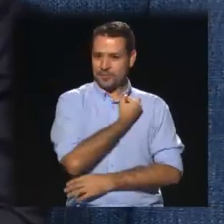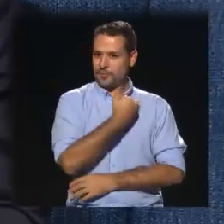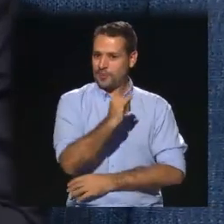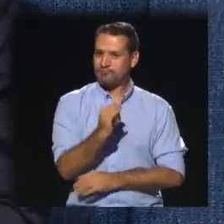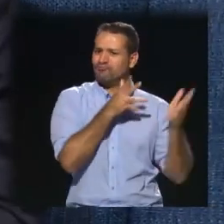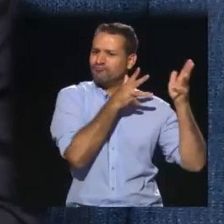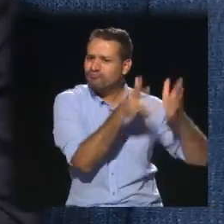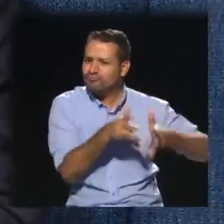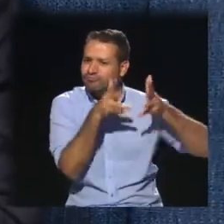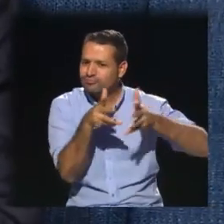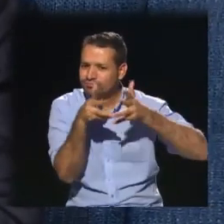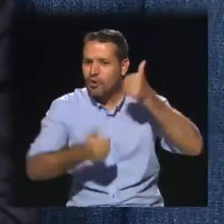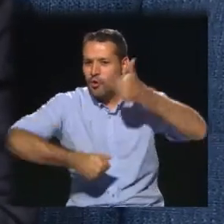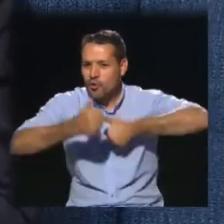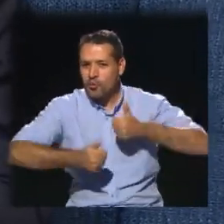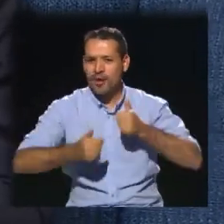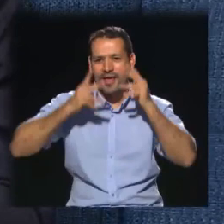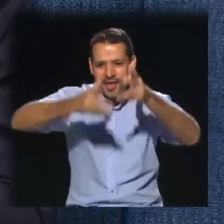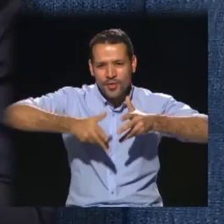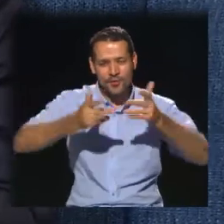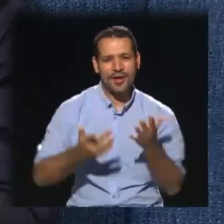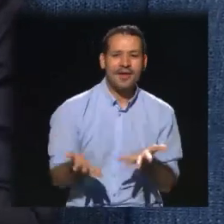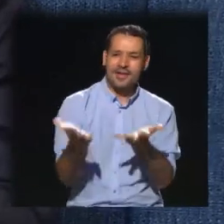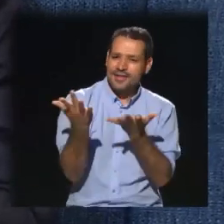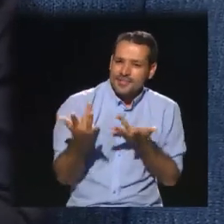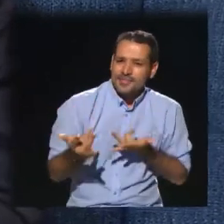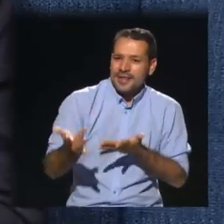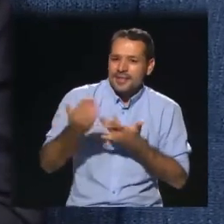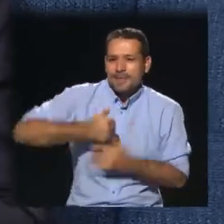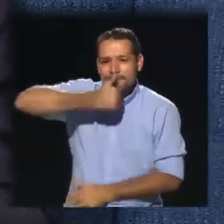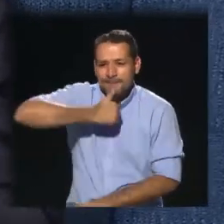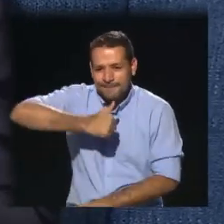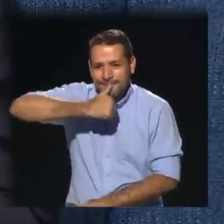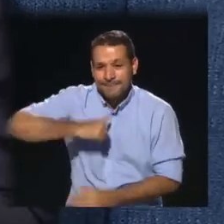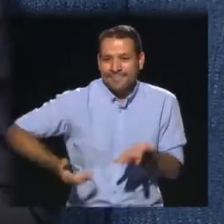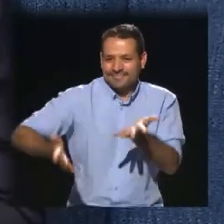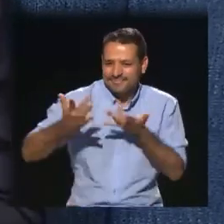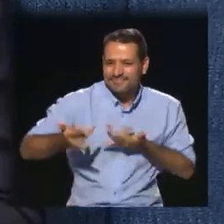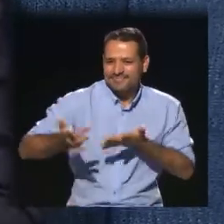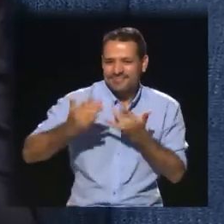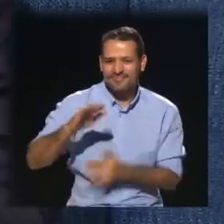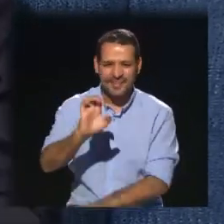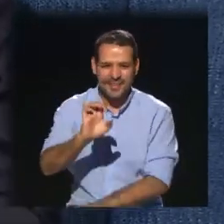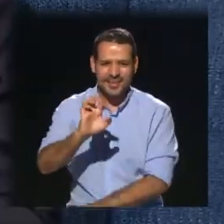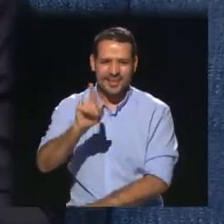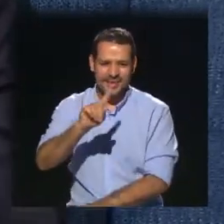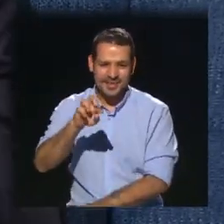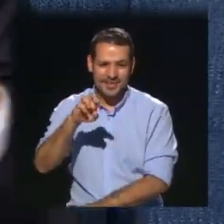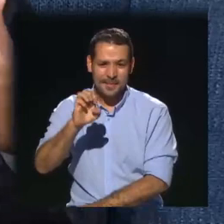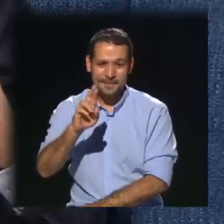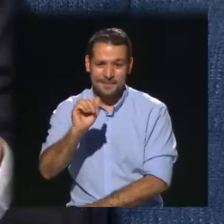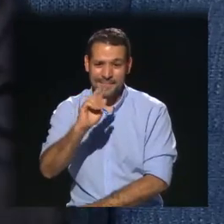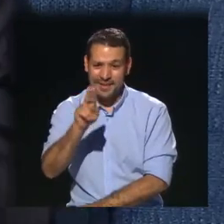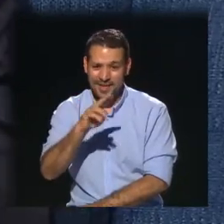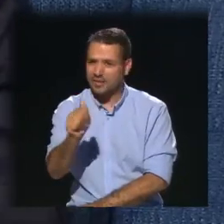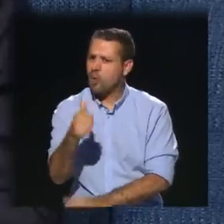una forma de libertad, que es la esperanza. La esperanza es, de alguna manera, una elección. Entre